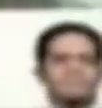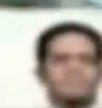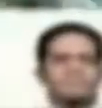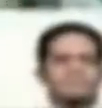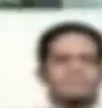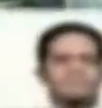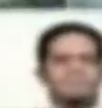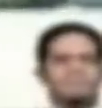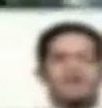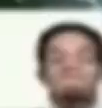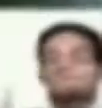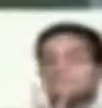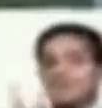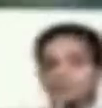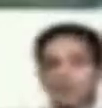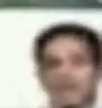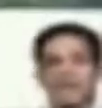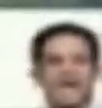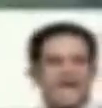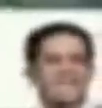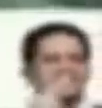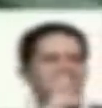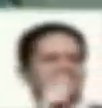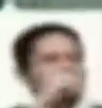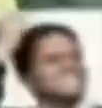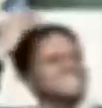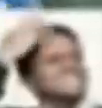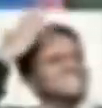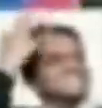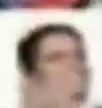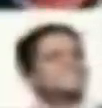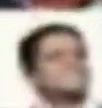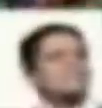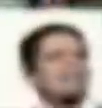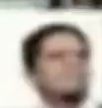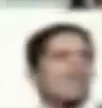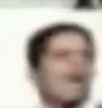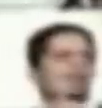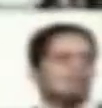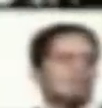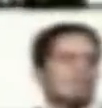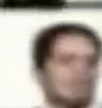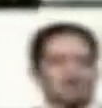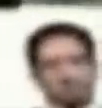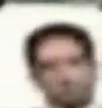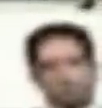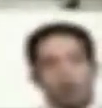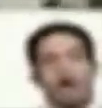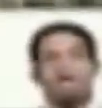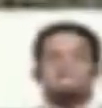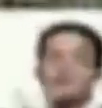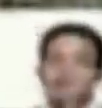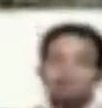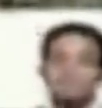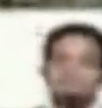a venezuela no se le puede hacer una promesa falsa de una supuesta ayuda humanitaria a venezuela que convocarlas al trabajo a la